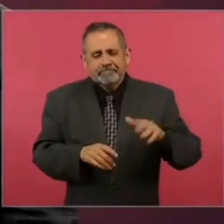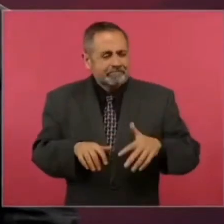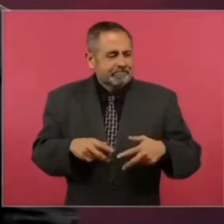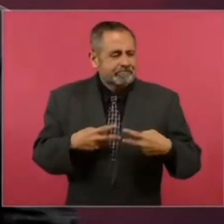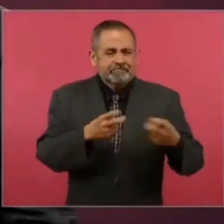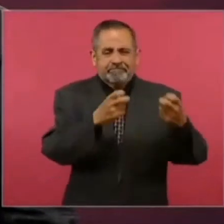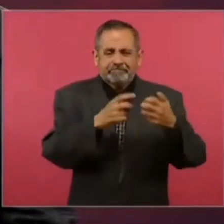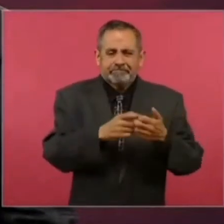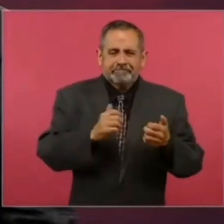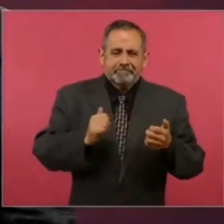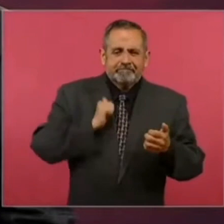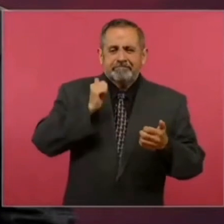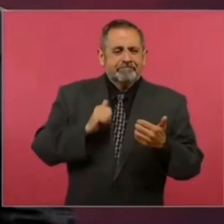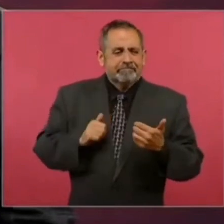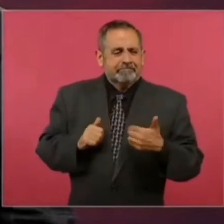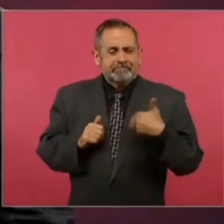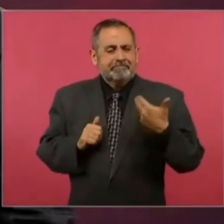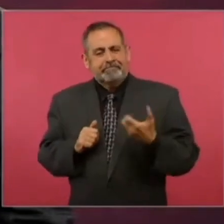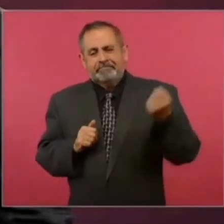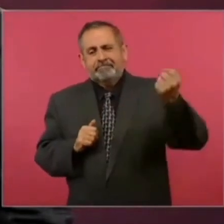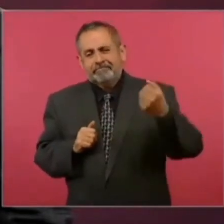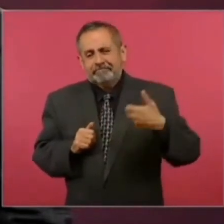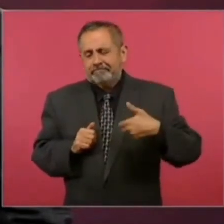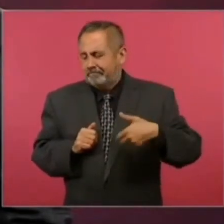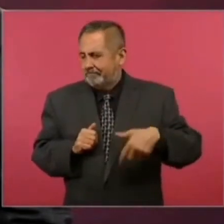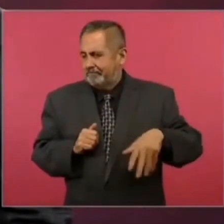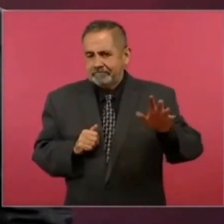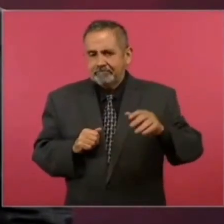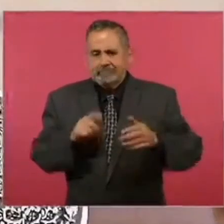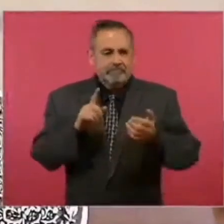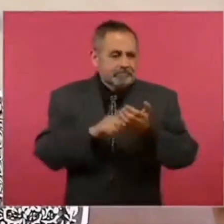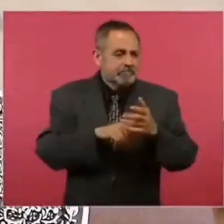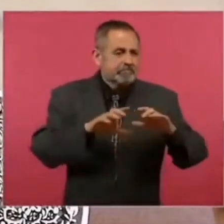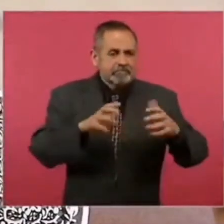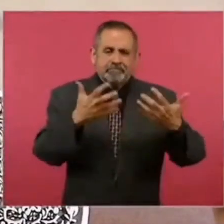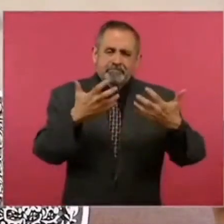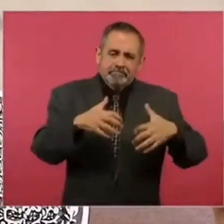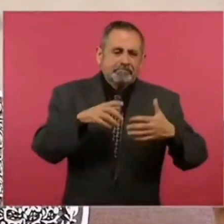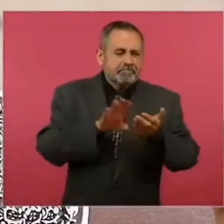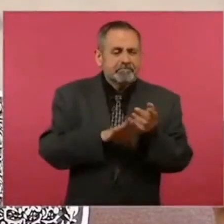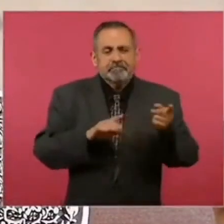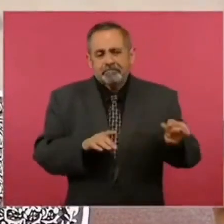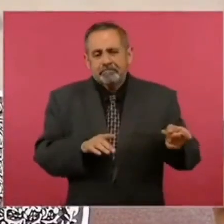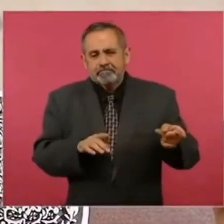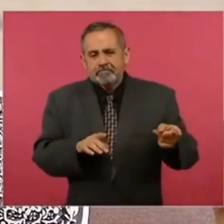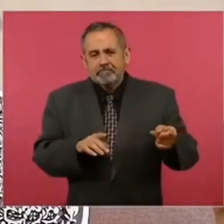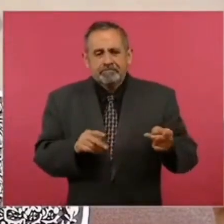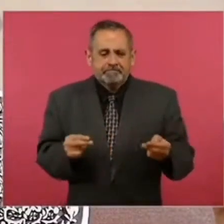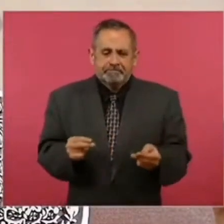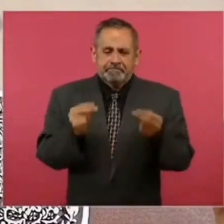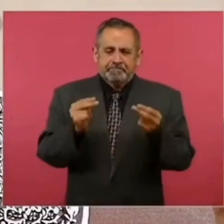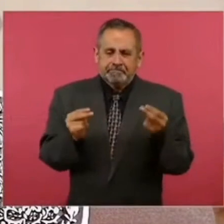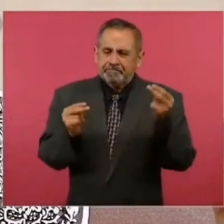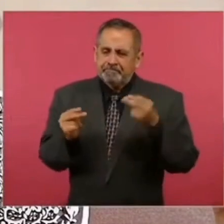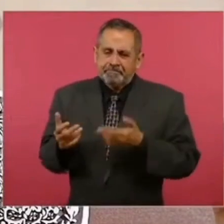sacar provecho, ¿no? En lo personal, en las empresas, el lucro,